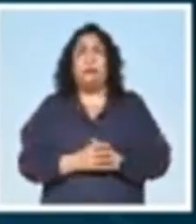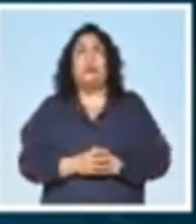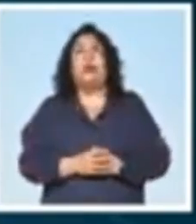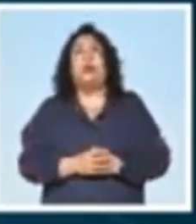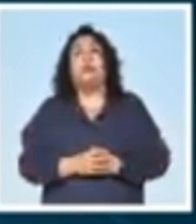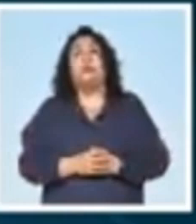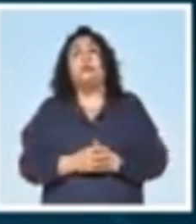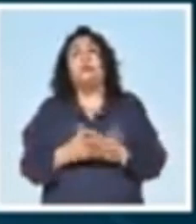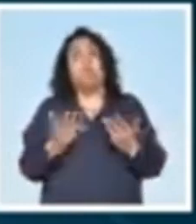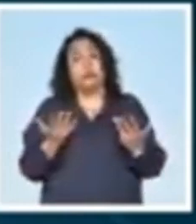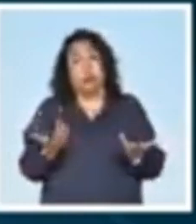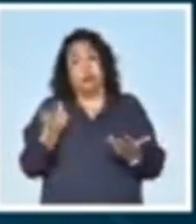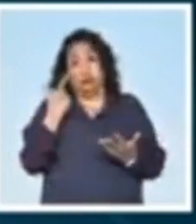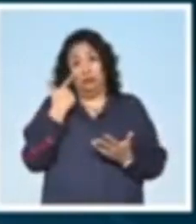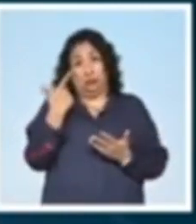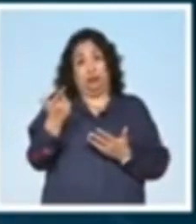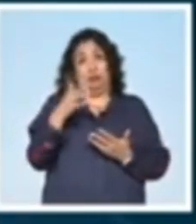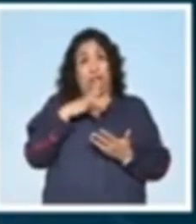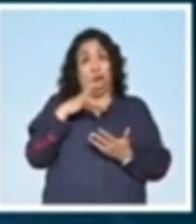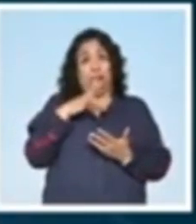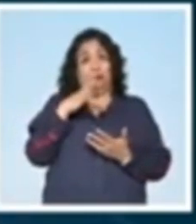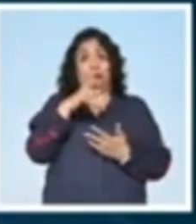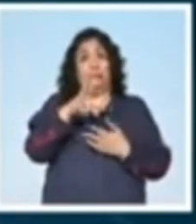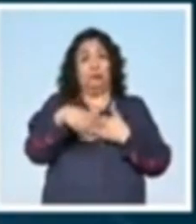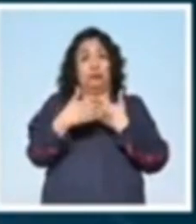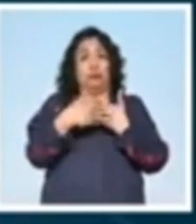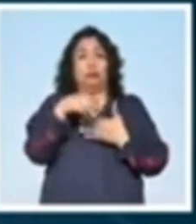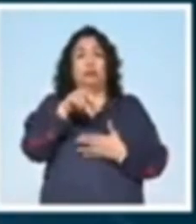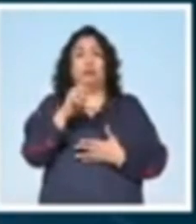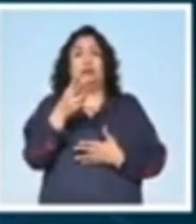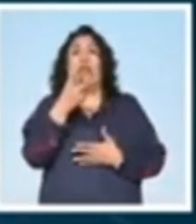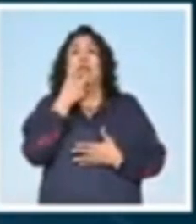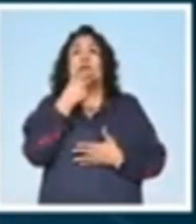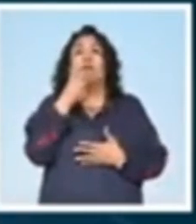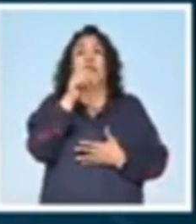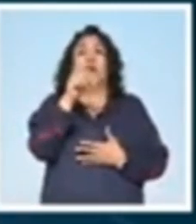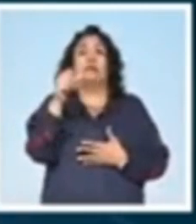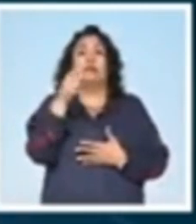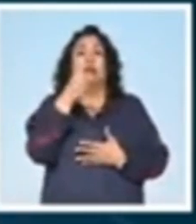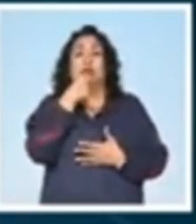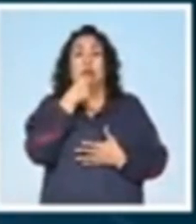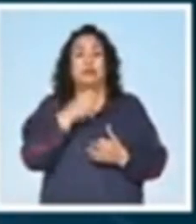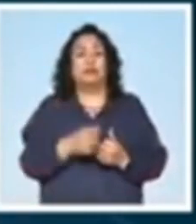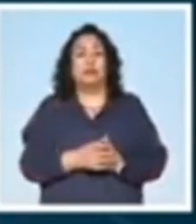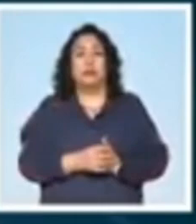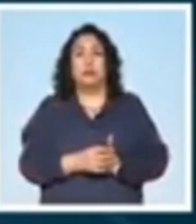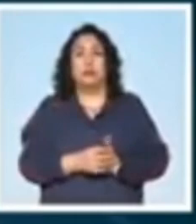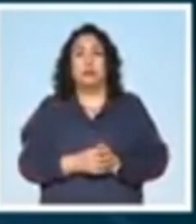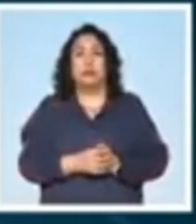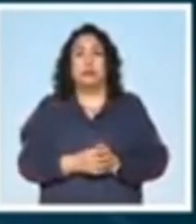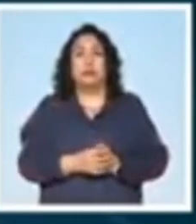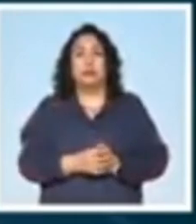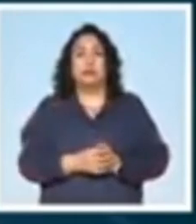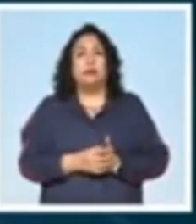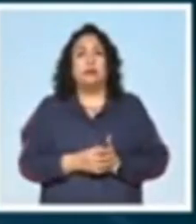Y bueno, pues ahí estamos. Noticias 22, Alberto Aranda.